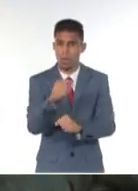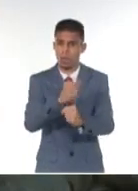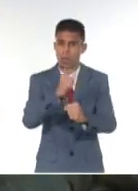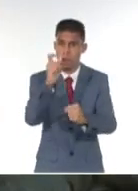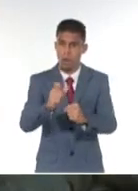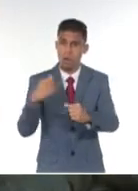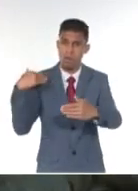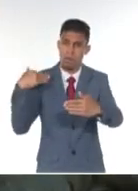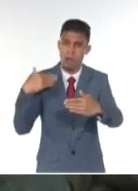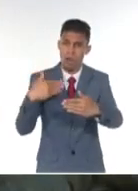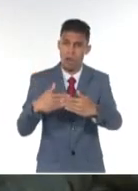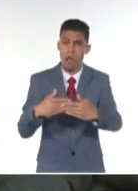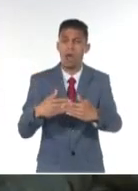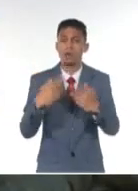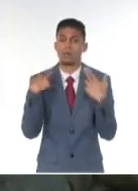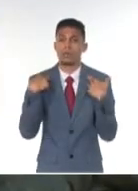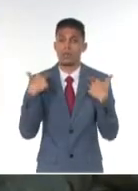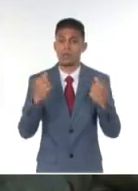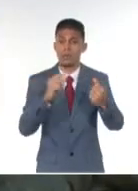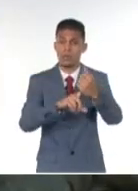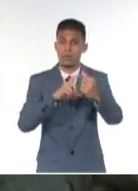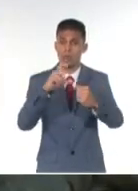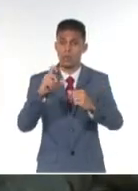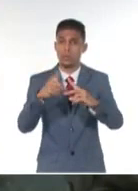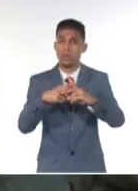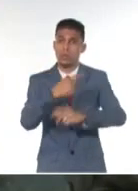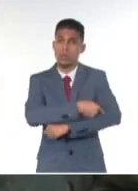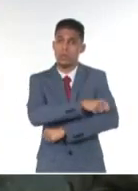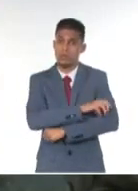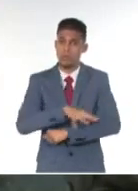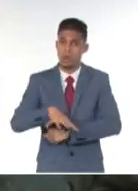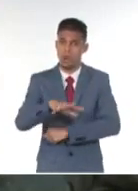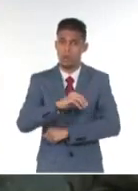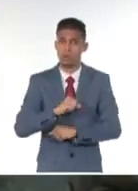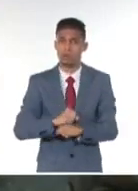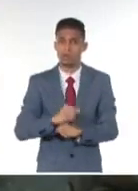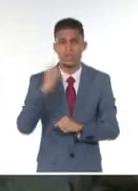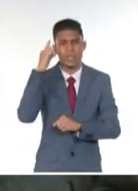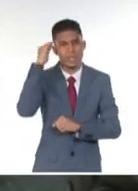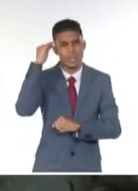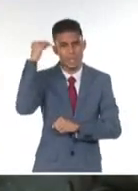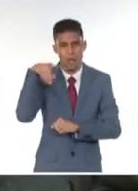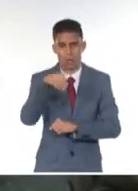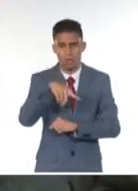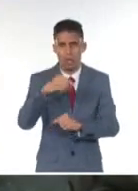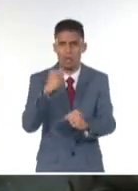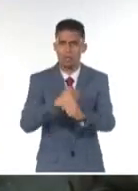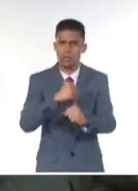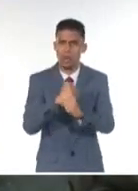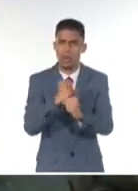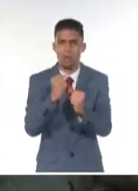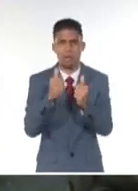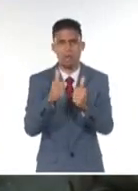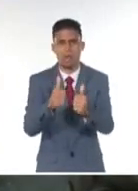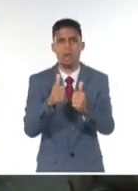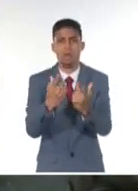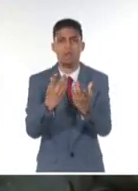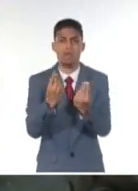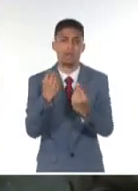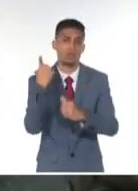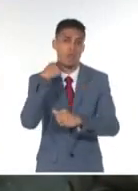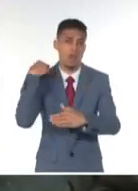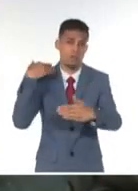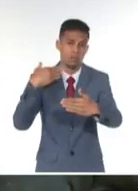dirección del partido y del pueblo, que reconocen en ustedes el trabajo decidido y abnegado durante años y